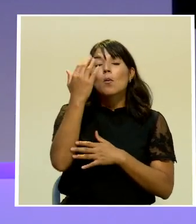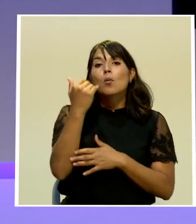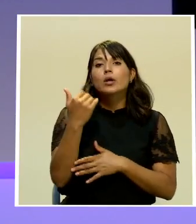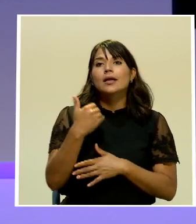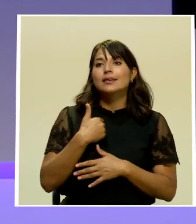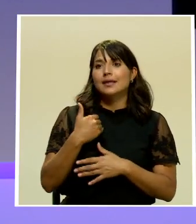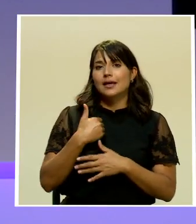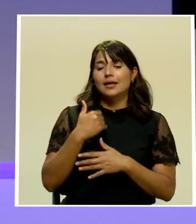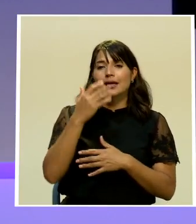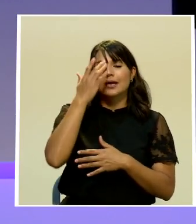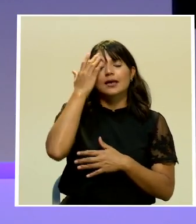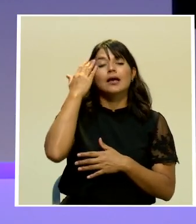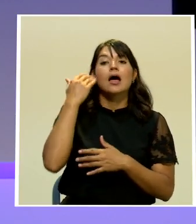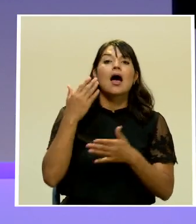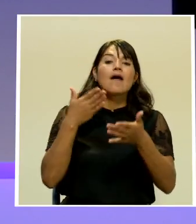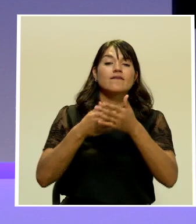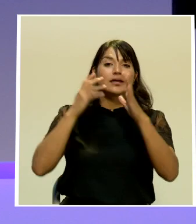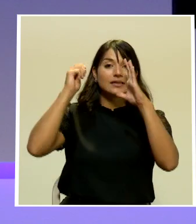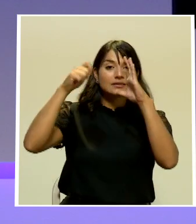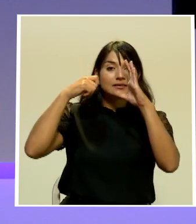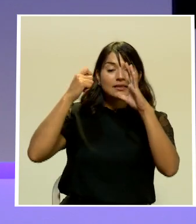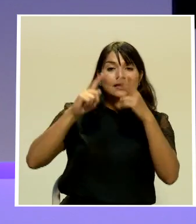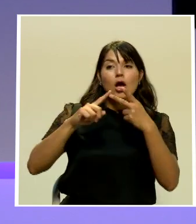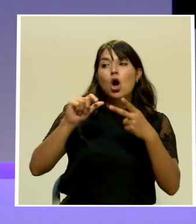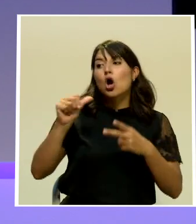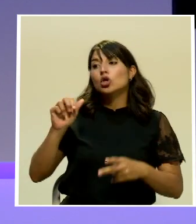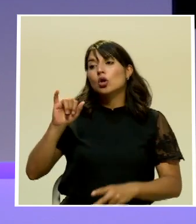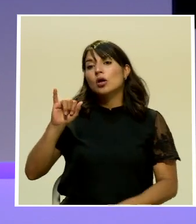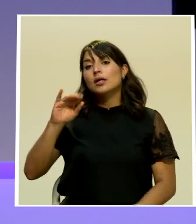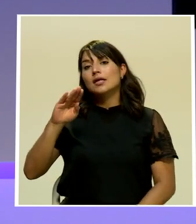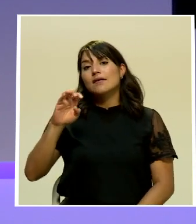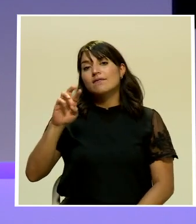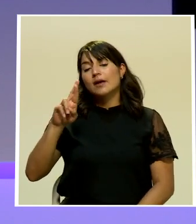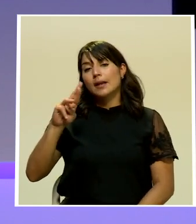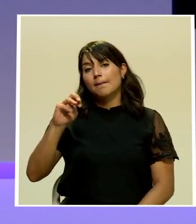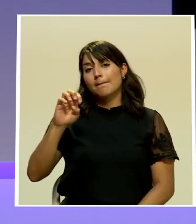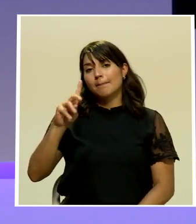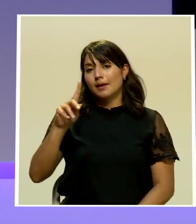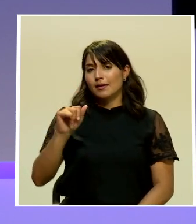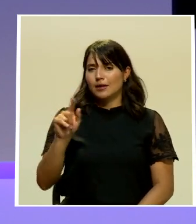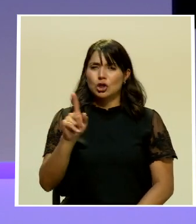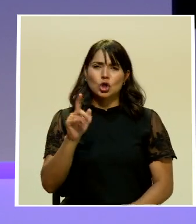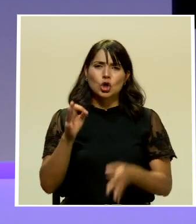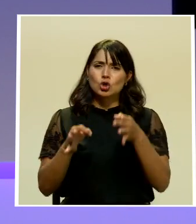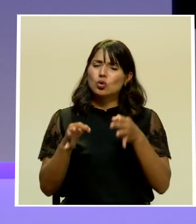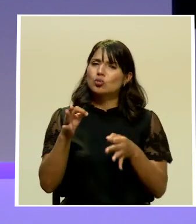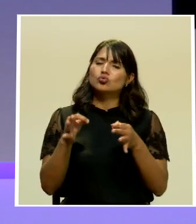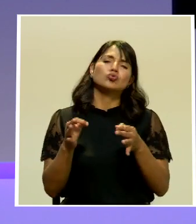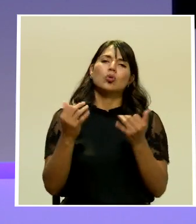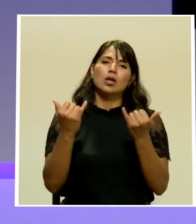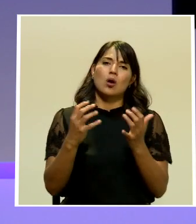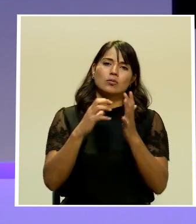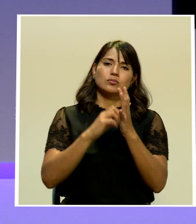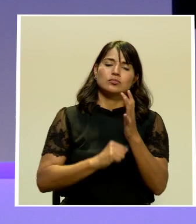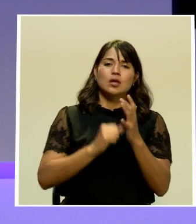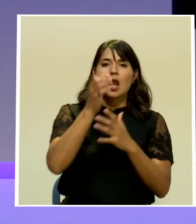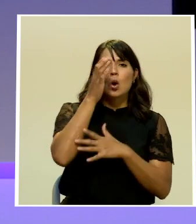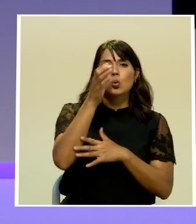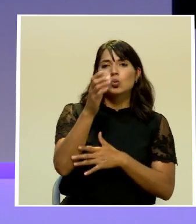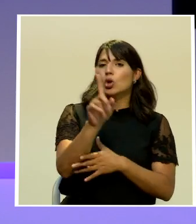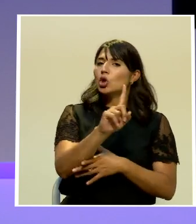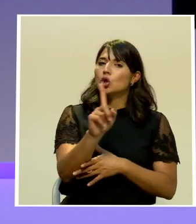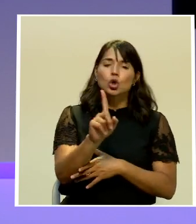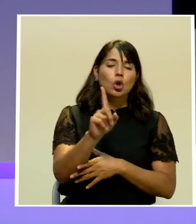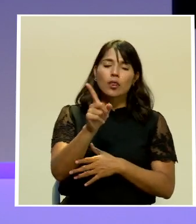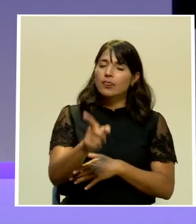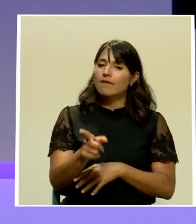ejemplo. Hay otro fondo que es Ibermedia, y es una injusticia que se esté haciendo esto y que se esté haciendo recortes ahorita a la cultura. No debería de